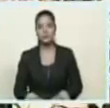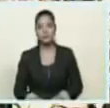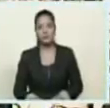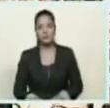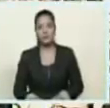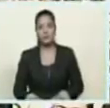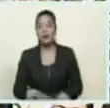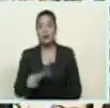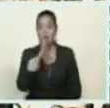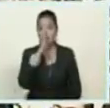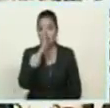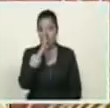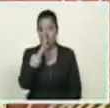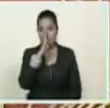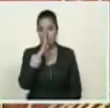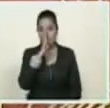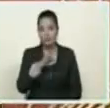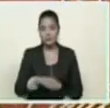marina